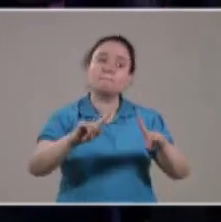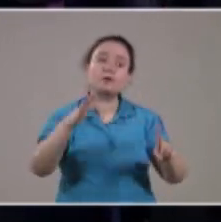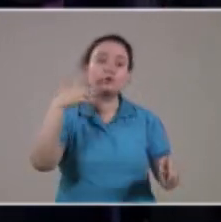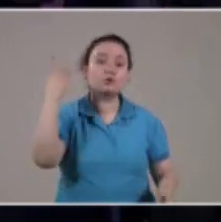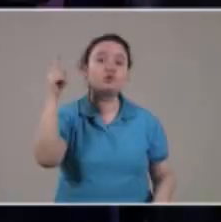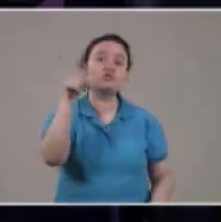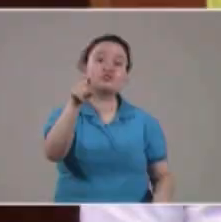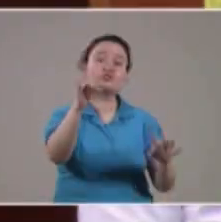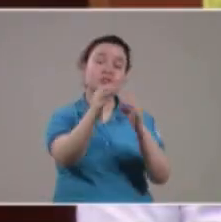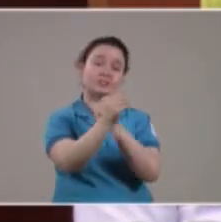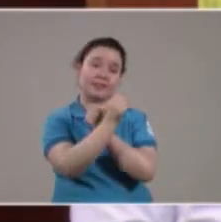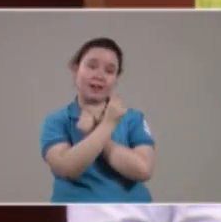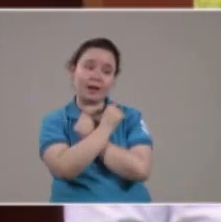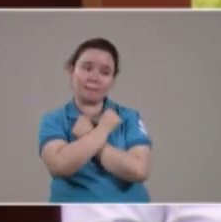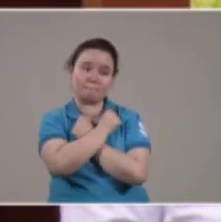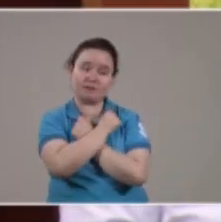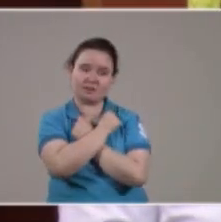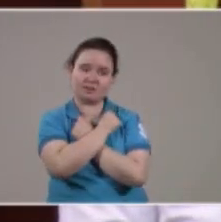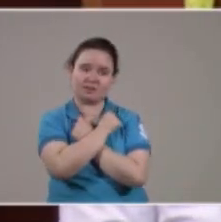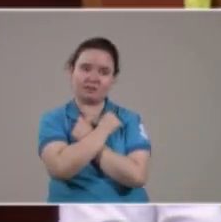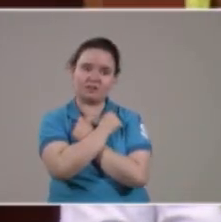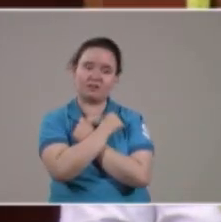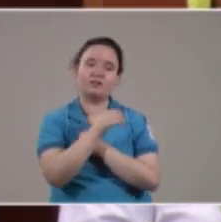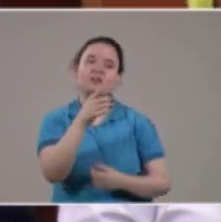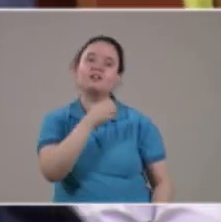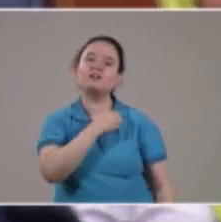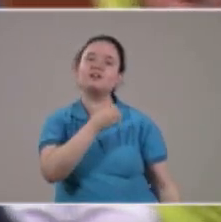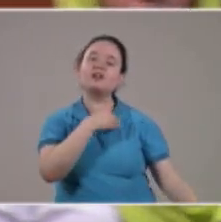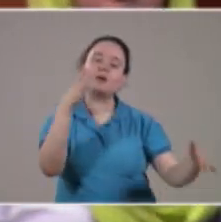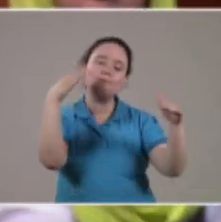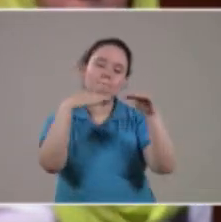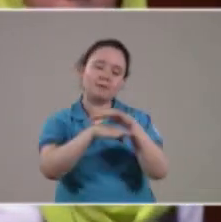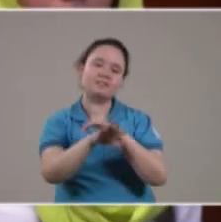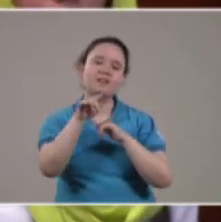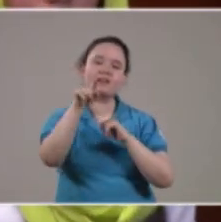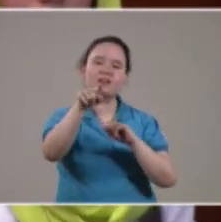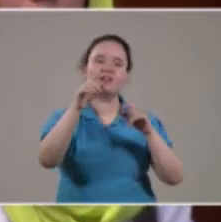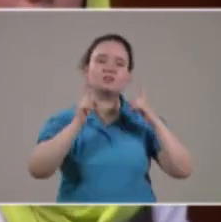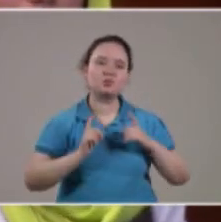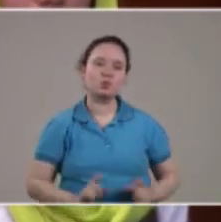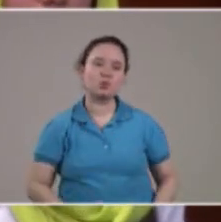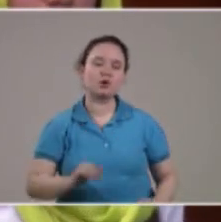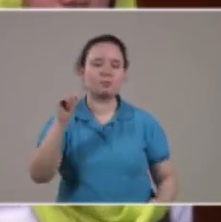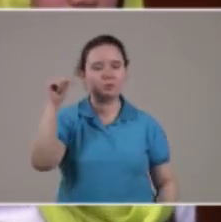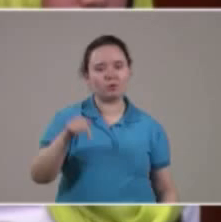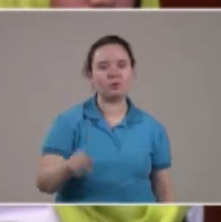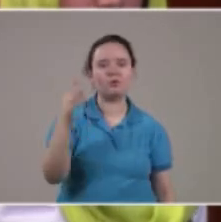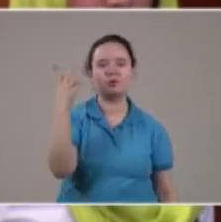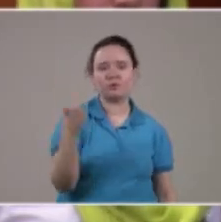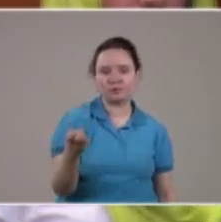ama, Dios me ama, y se quiere meter en ti hoy una vez más.